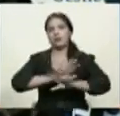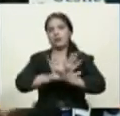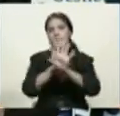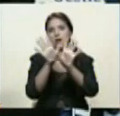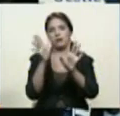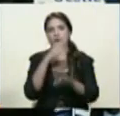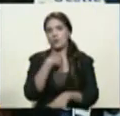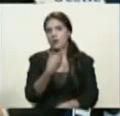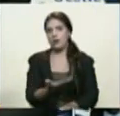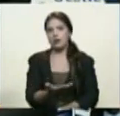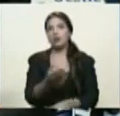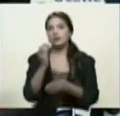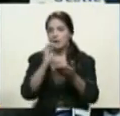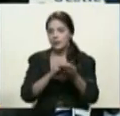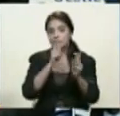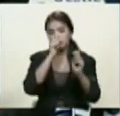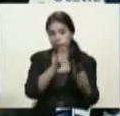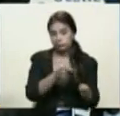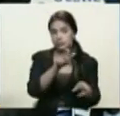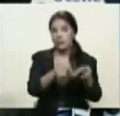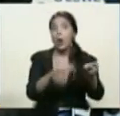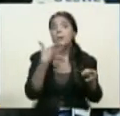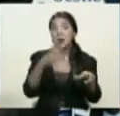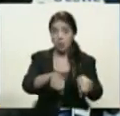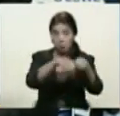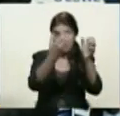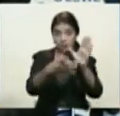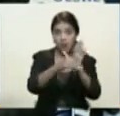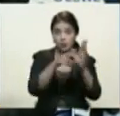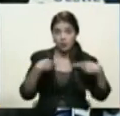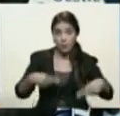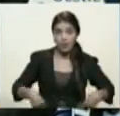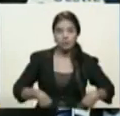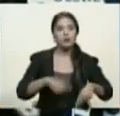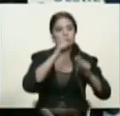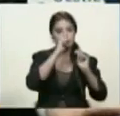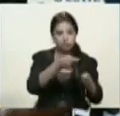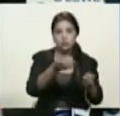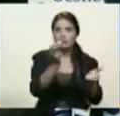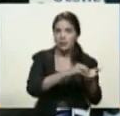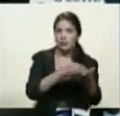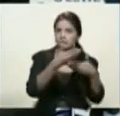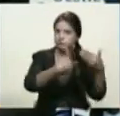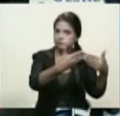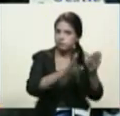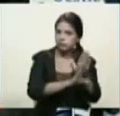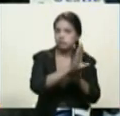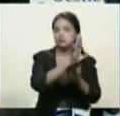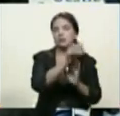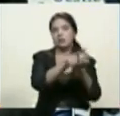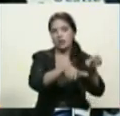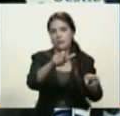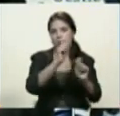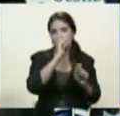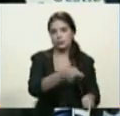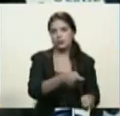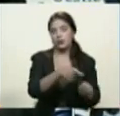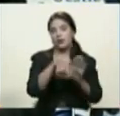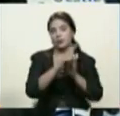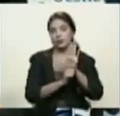con la restitución en caso de que violencia una violación de derechos humanos de la reivindicación de las garantías